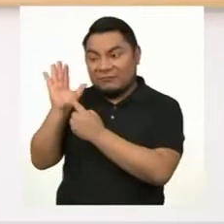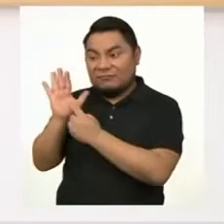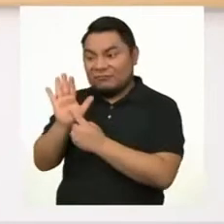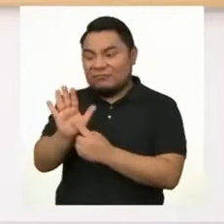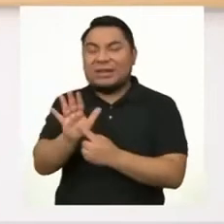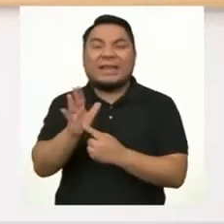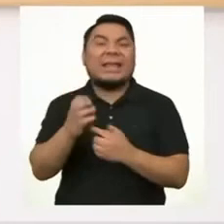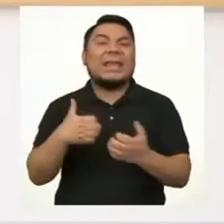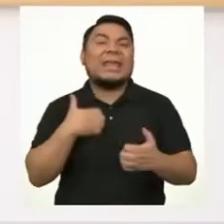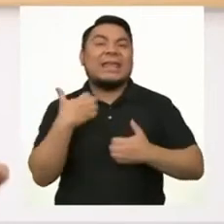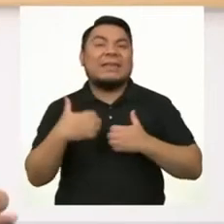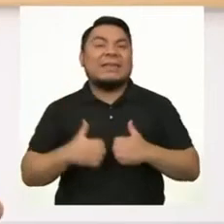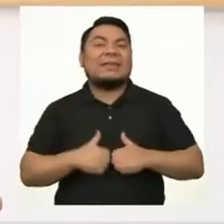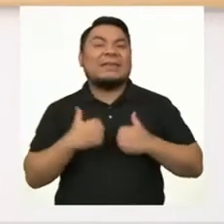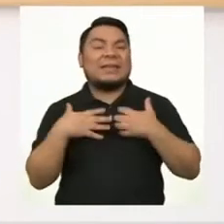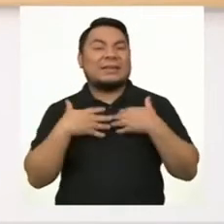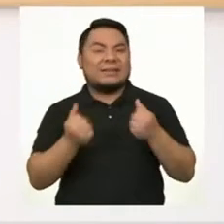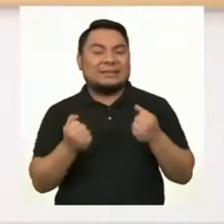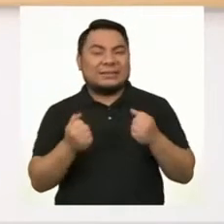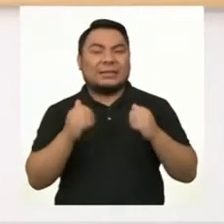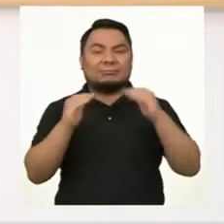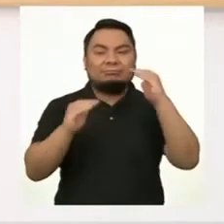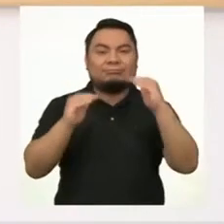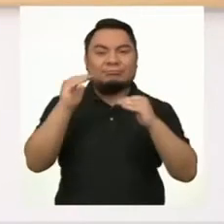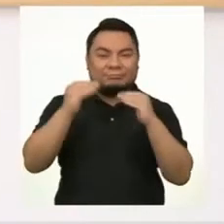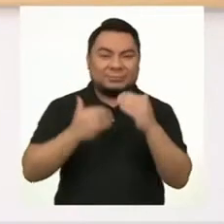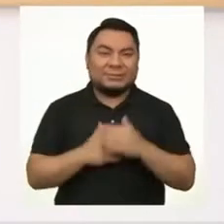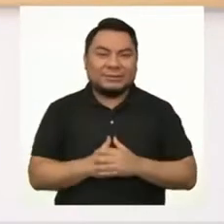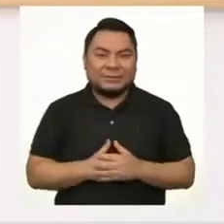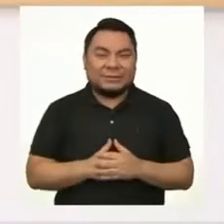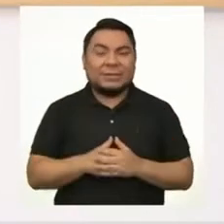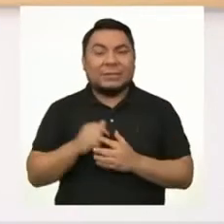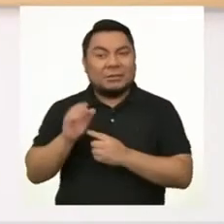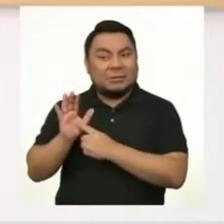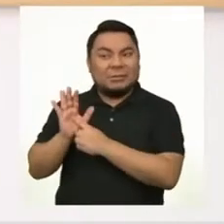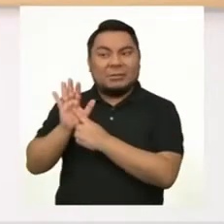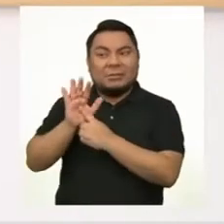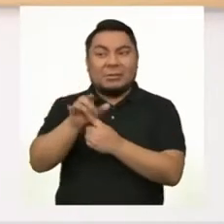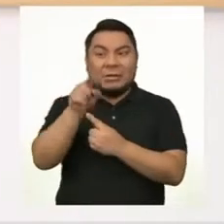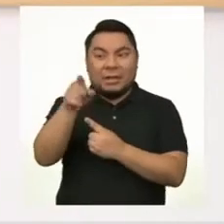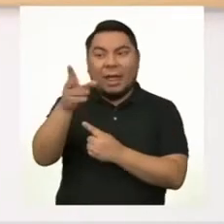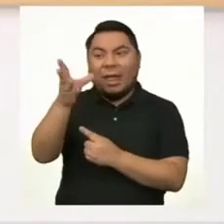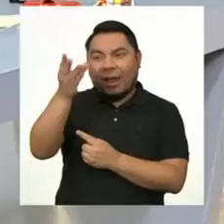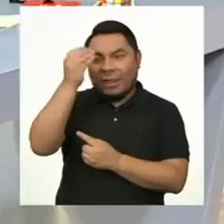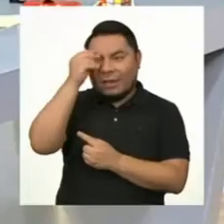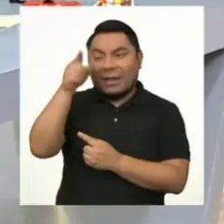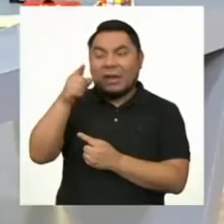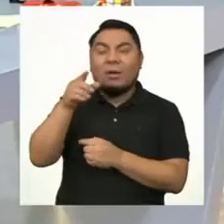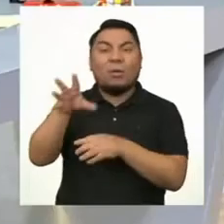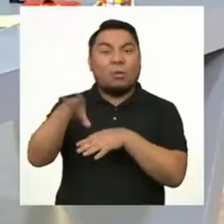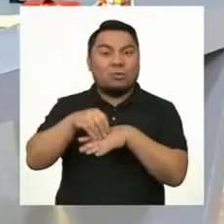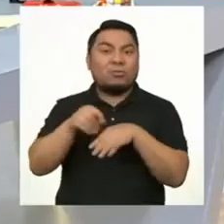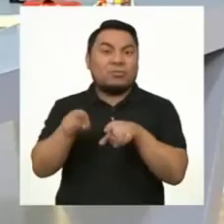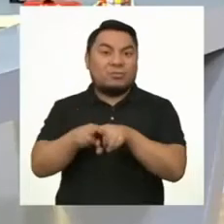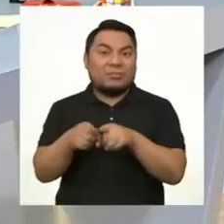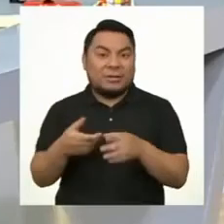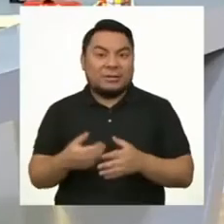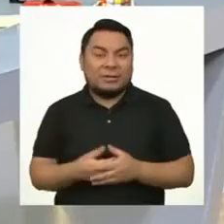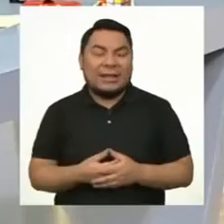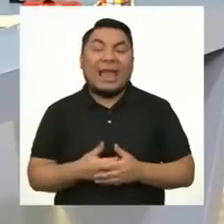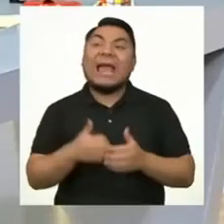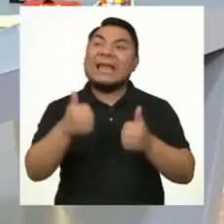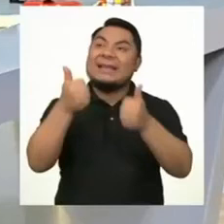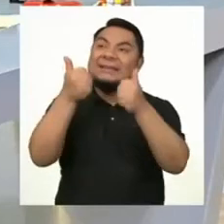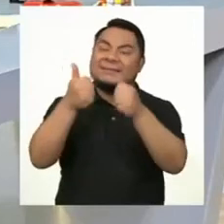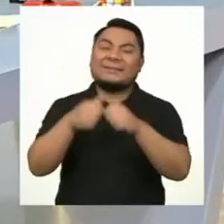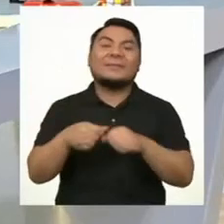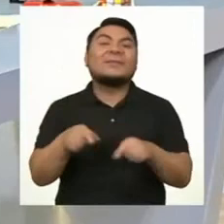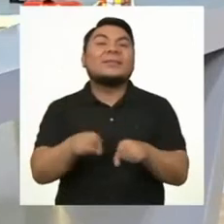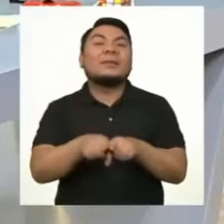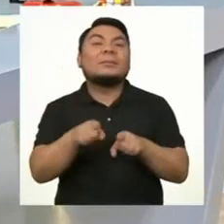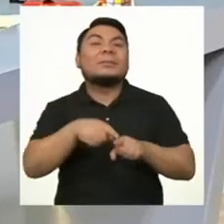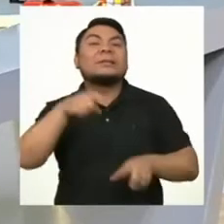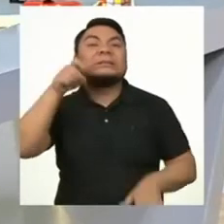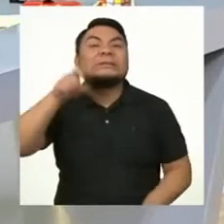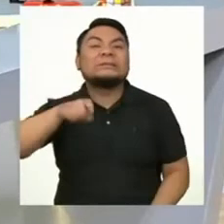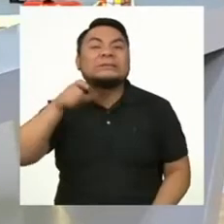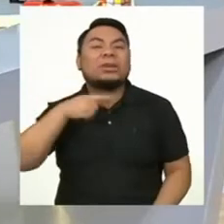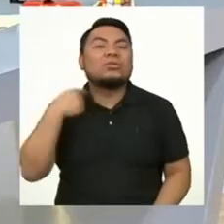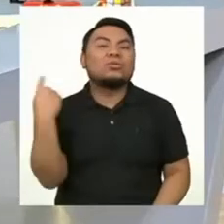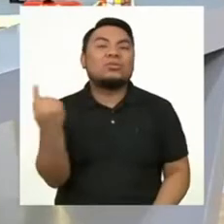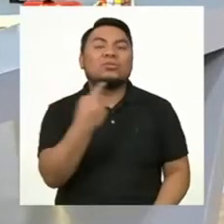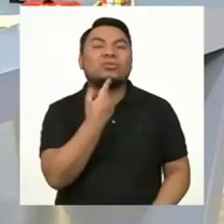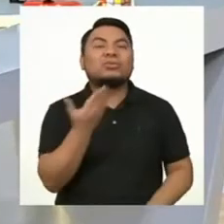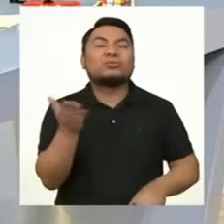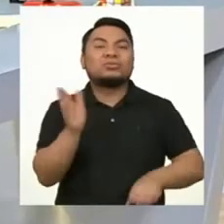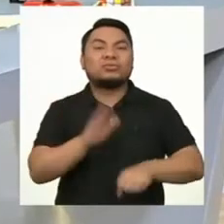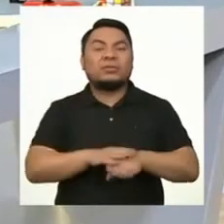vida emocional sana y equilibrada, que nos pueden servir de inspiración. ¡Súper! También necesitamos saber todo